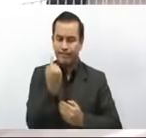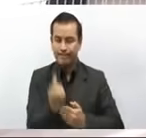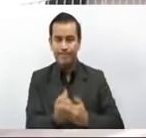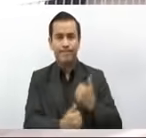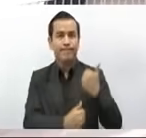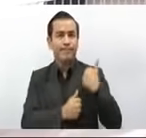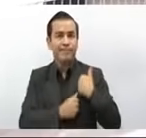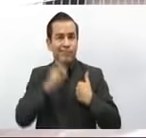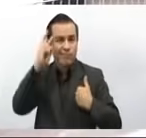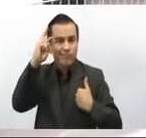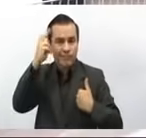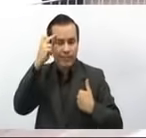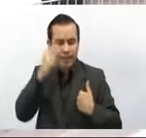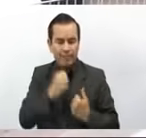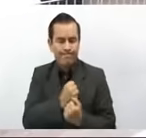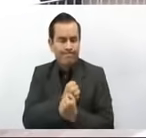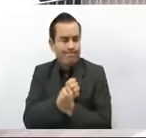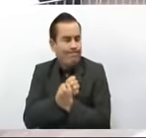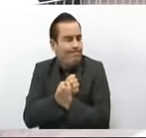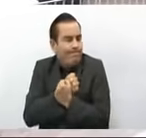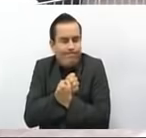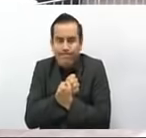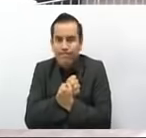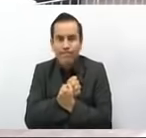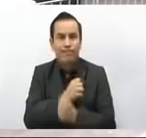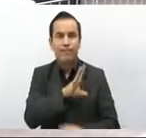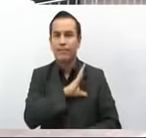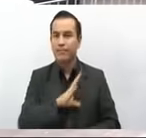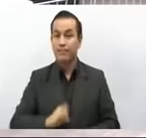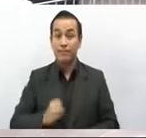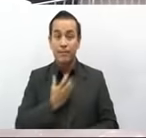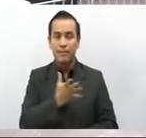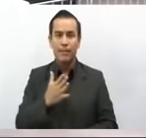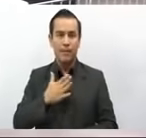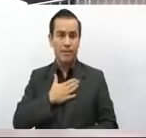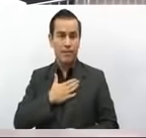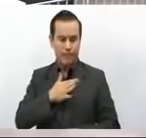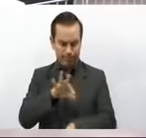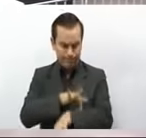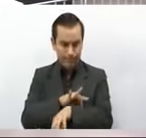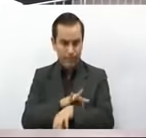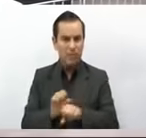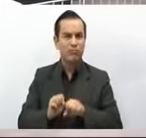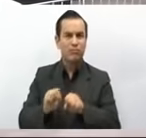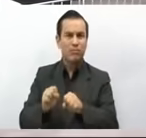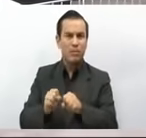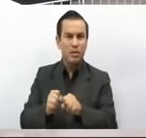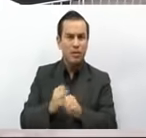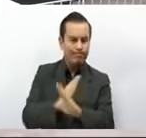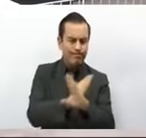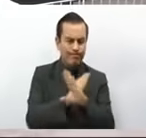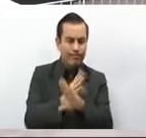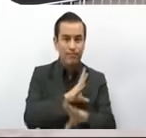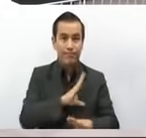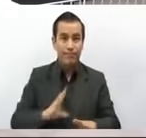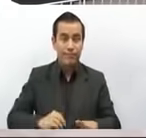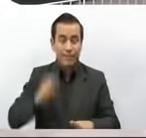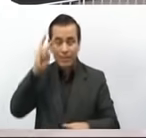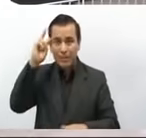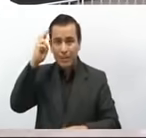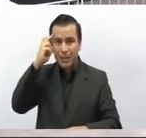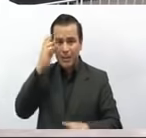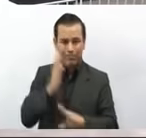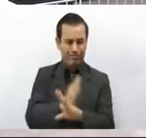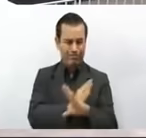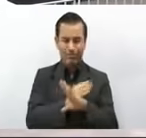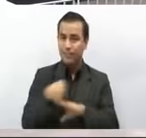es de indomable corazón guerrero. Su ley es morir atacando. Su consigna militar es vencer o